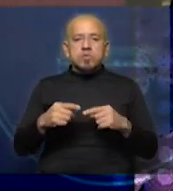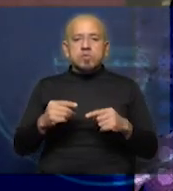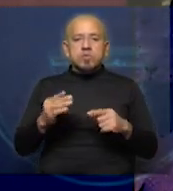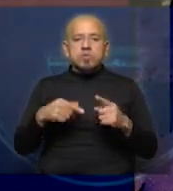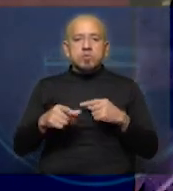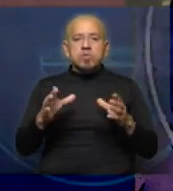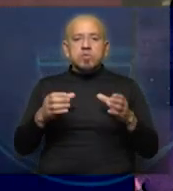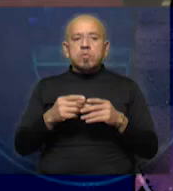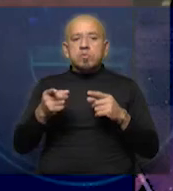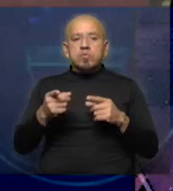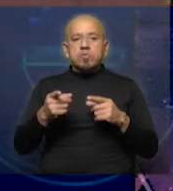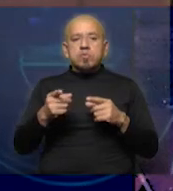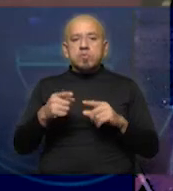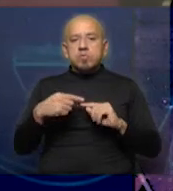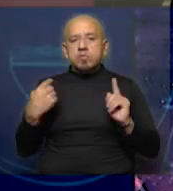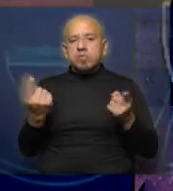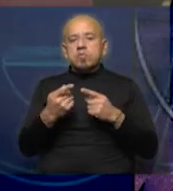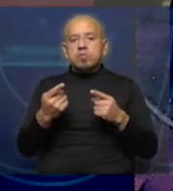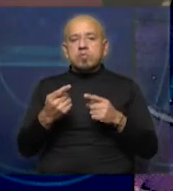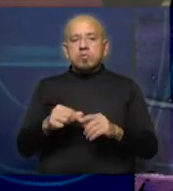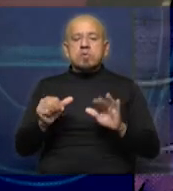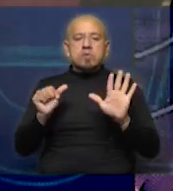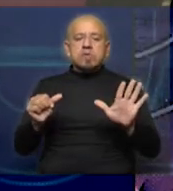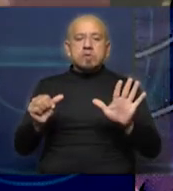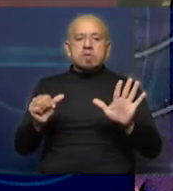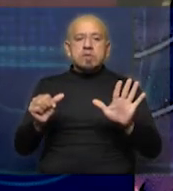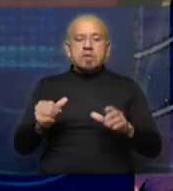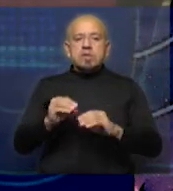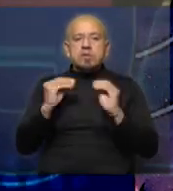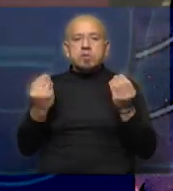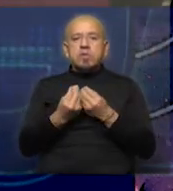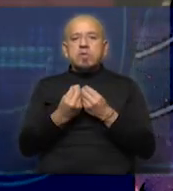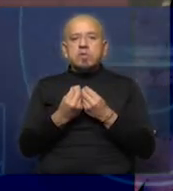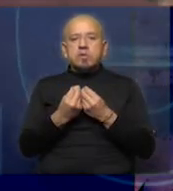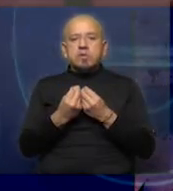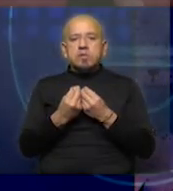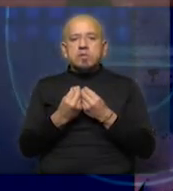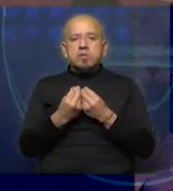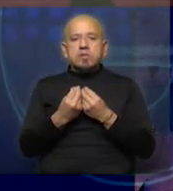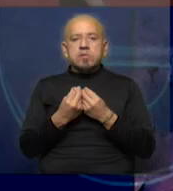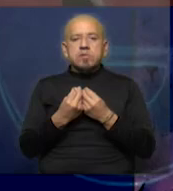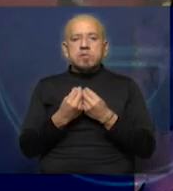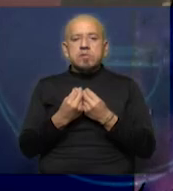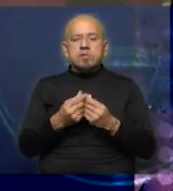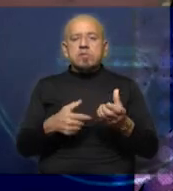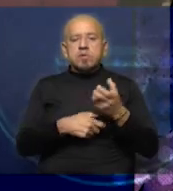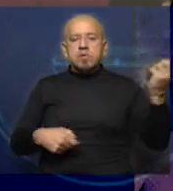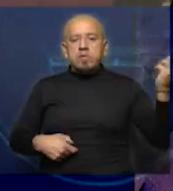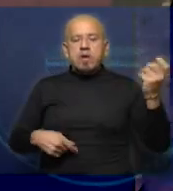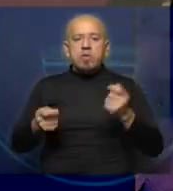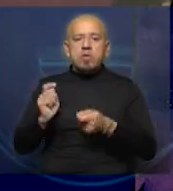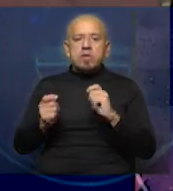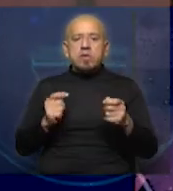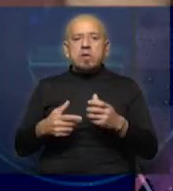sea que lo que van a ver en el escenario es una una banda somos seis seis en el escenario eh que está venimos con bajo batería percusión y y